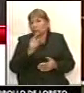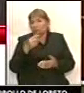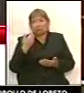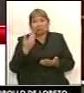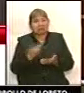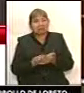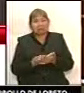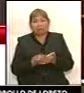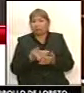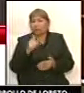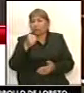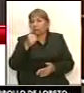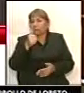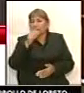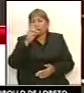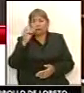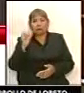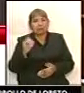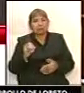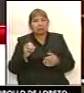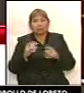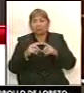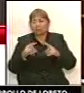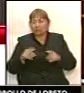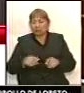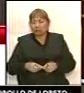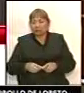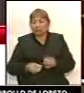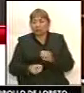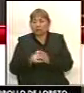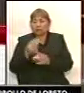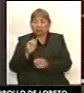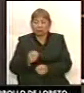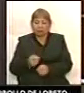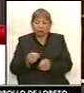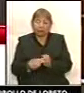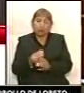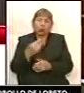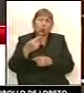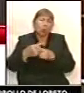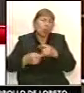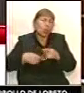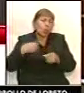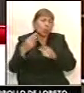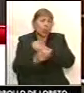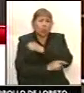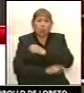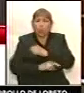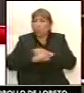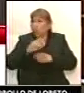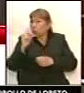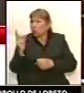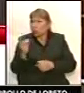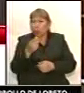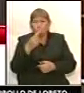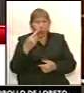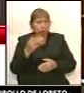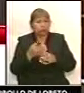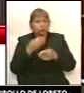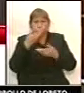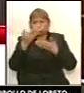siquiera al 10% del territorio nacional habilitado para la agricultura. Todos los países desarrollados promueven,